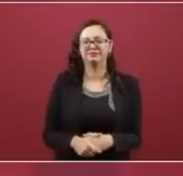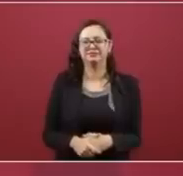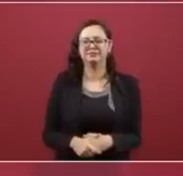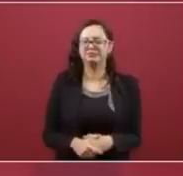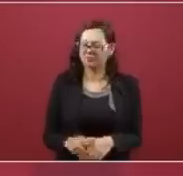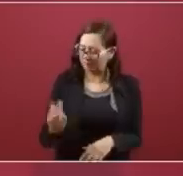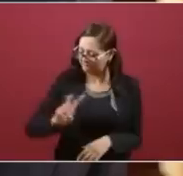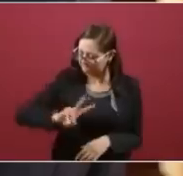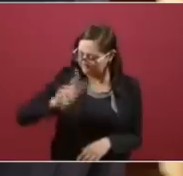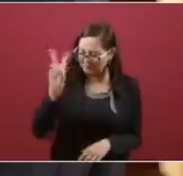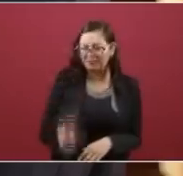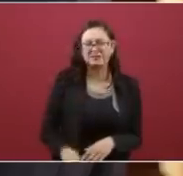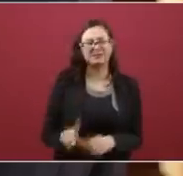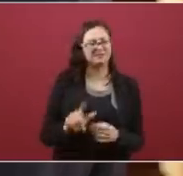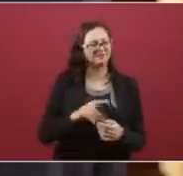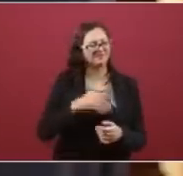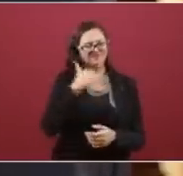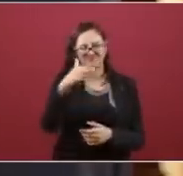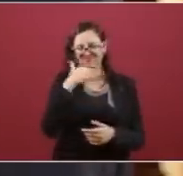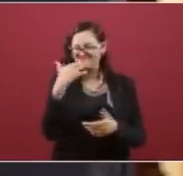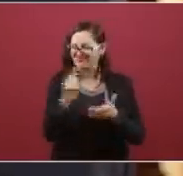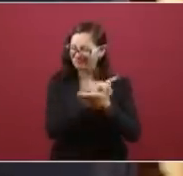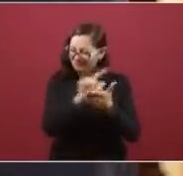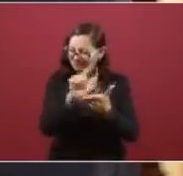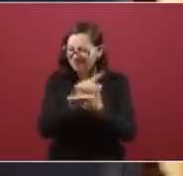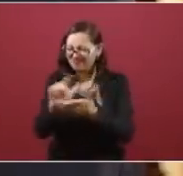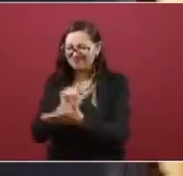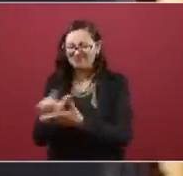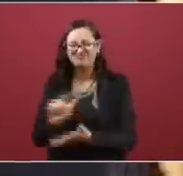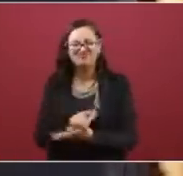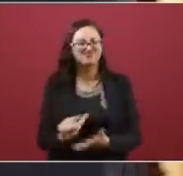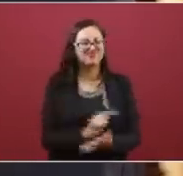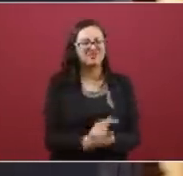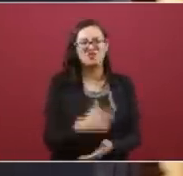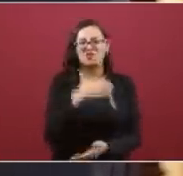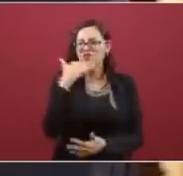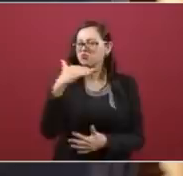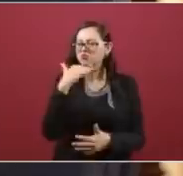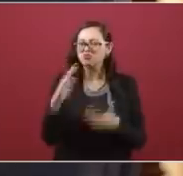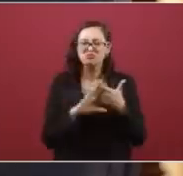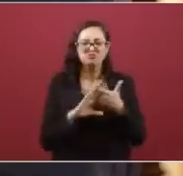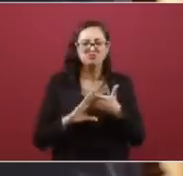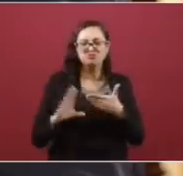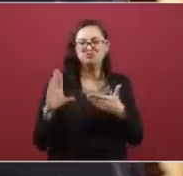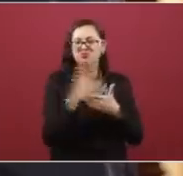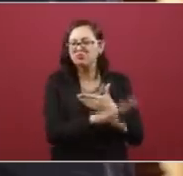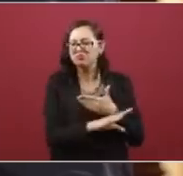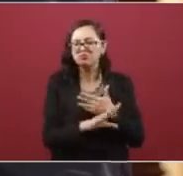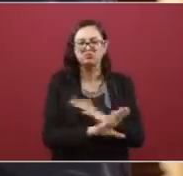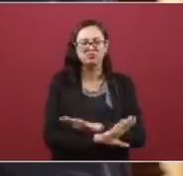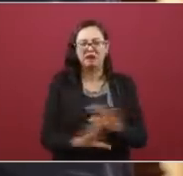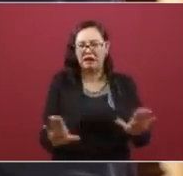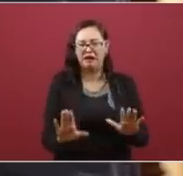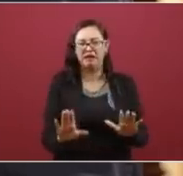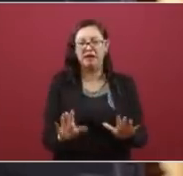a limpiar de corrupción. Que ya no hay corrupción tolerada